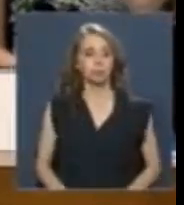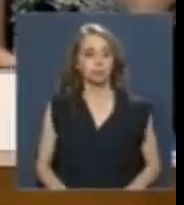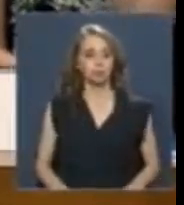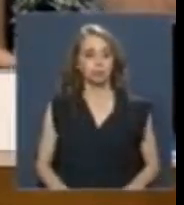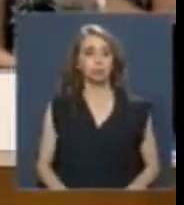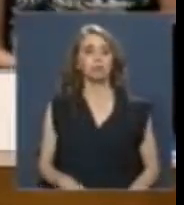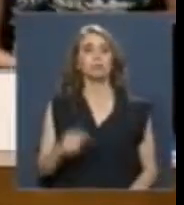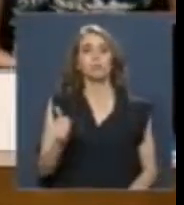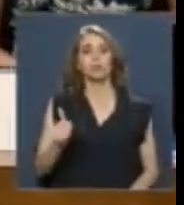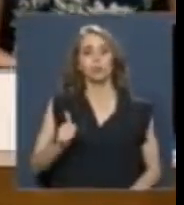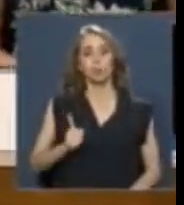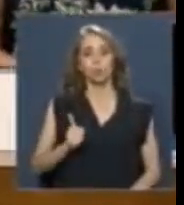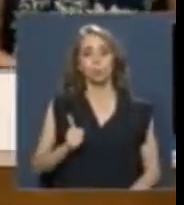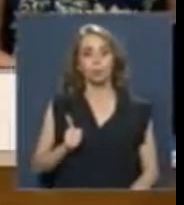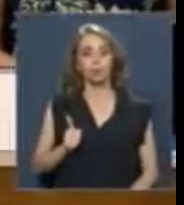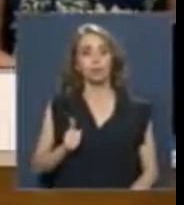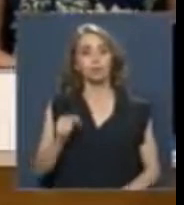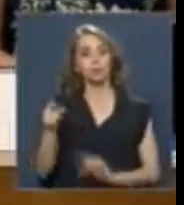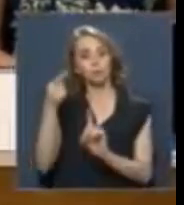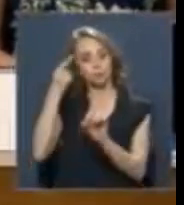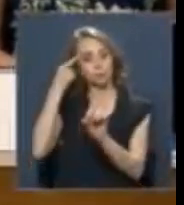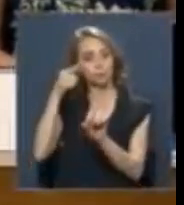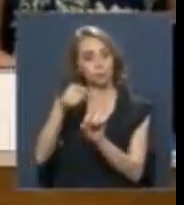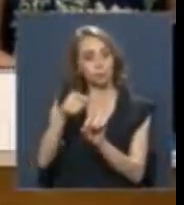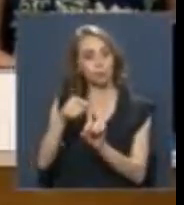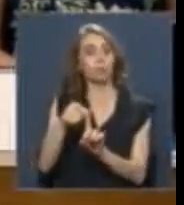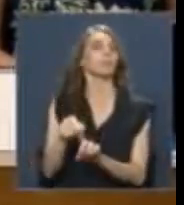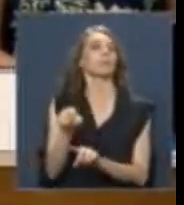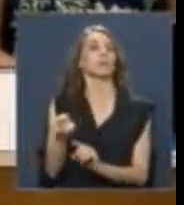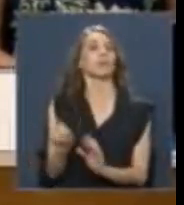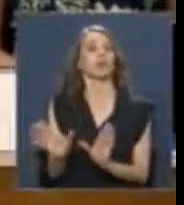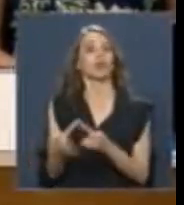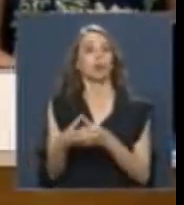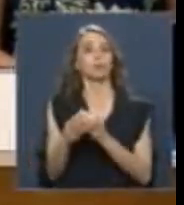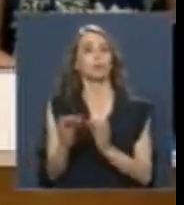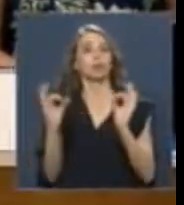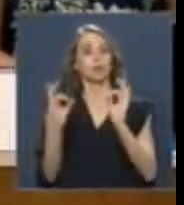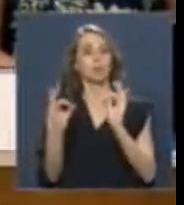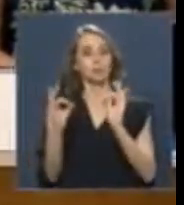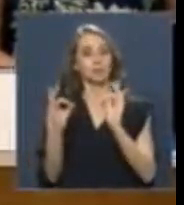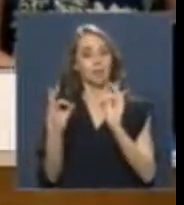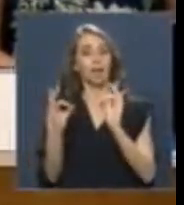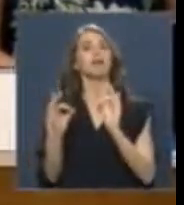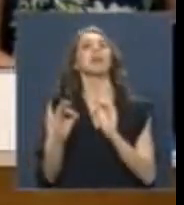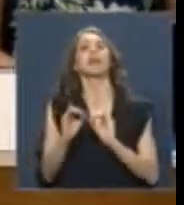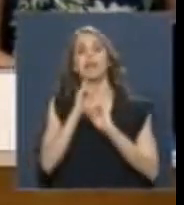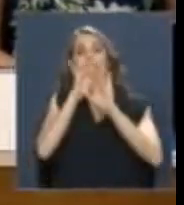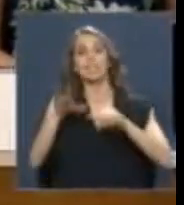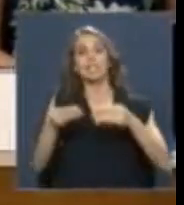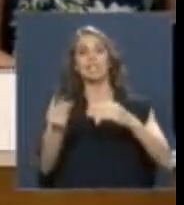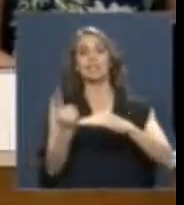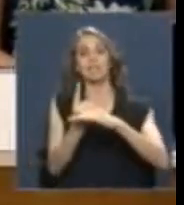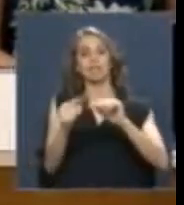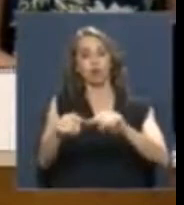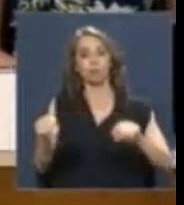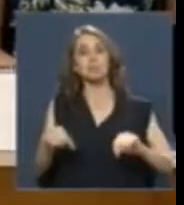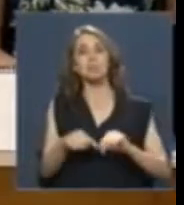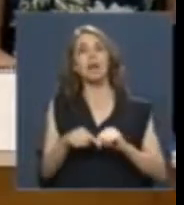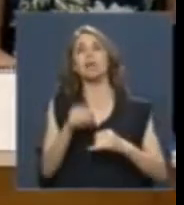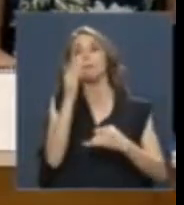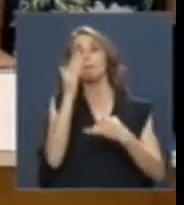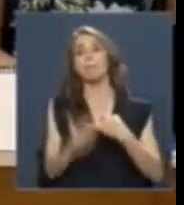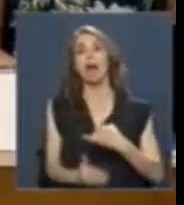Para el cumplimiento del propósito, la referida comisión especial deberá rendir su informe en un plazo no superior